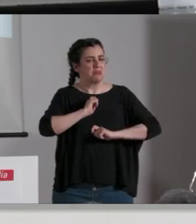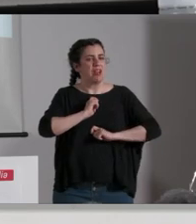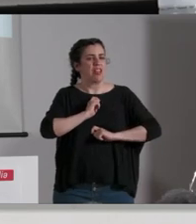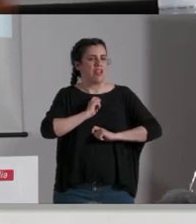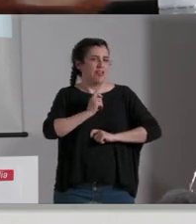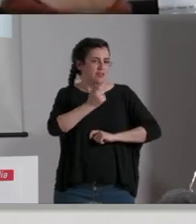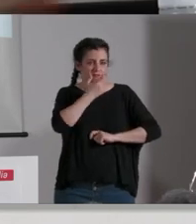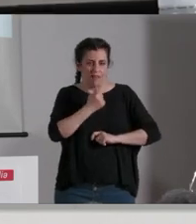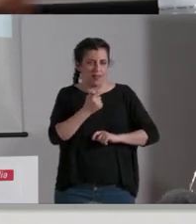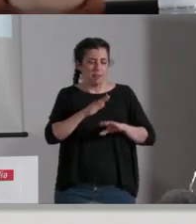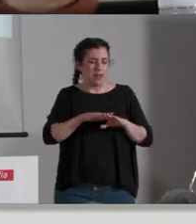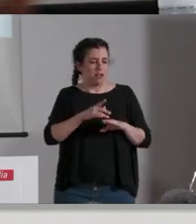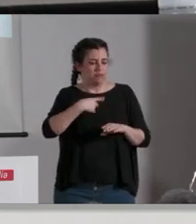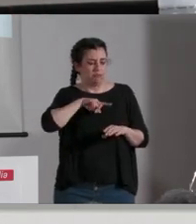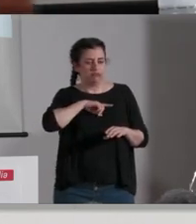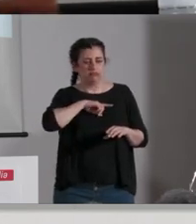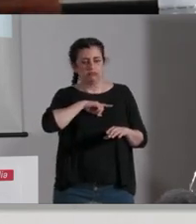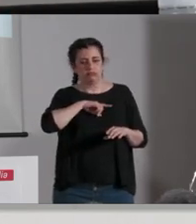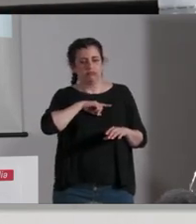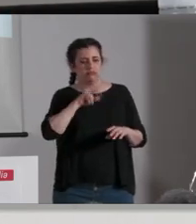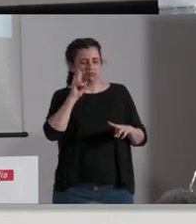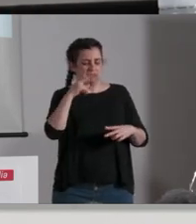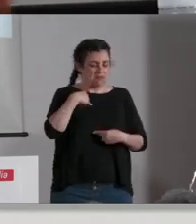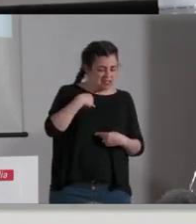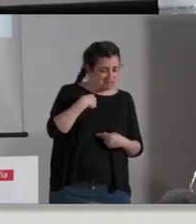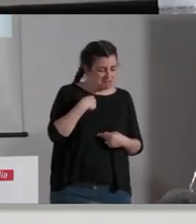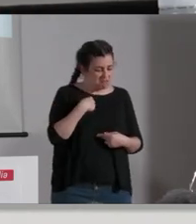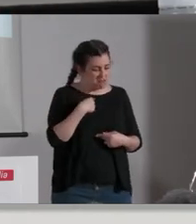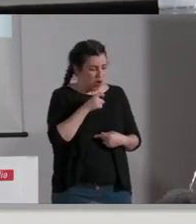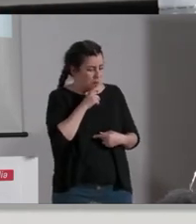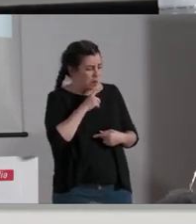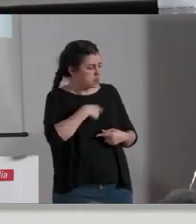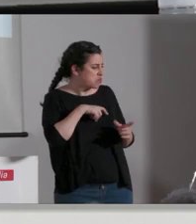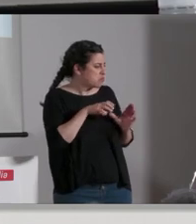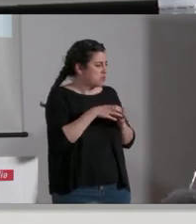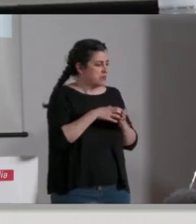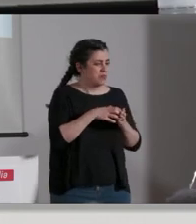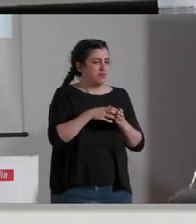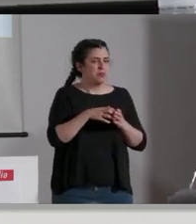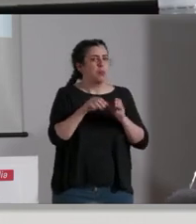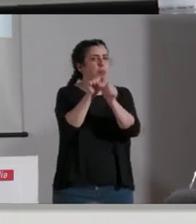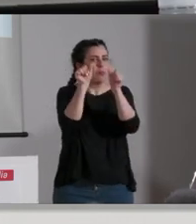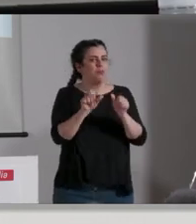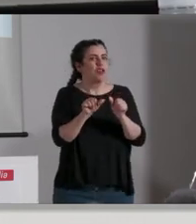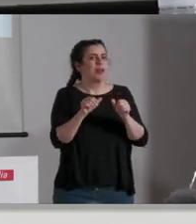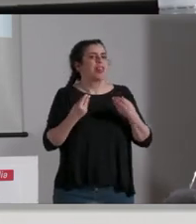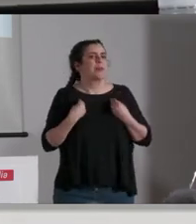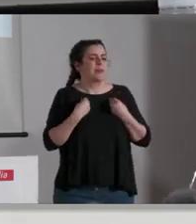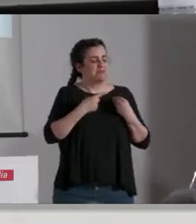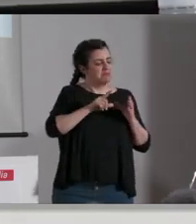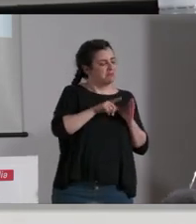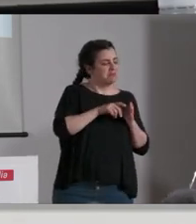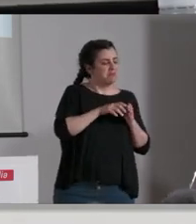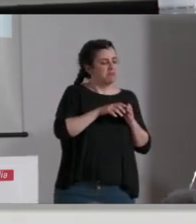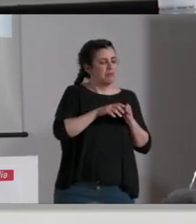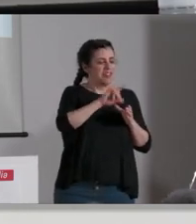mismas a vernos, a definirnos, ¿no? en este modelo. Ahora mismo